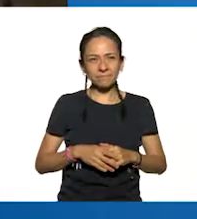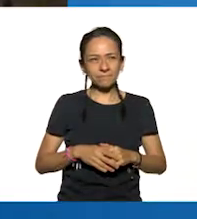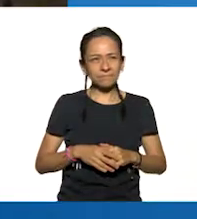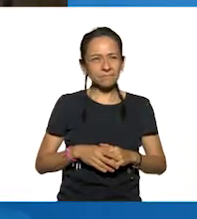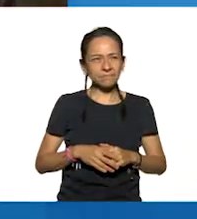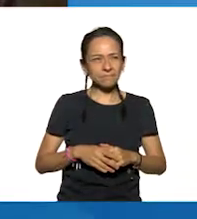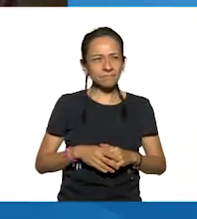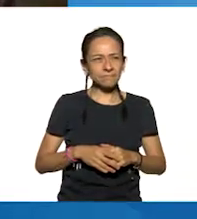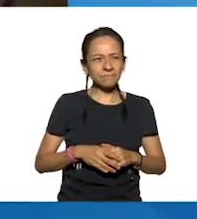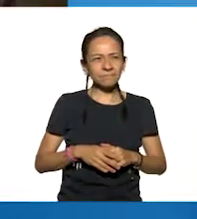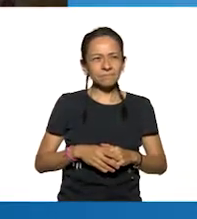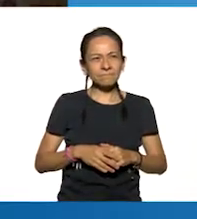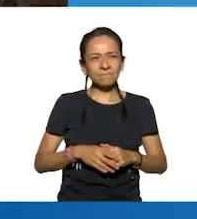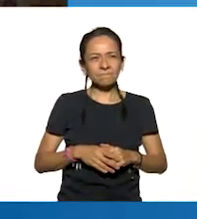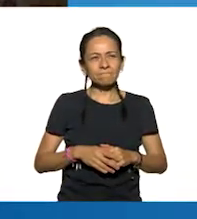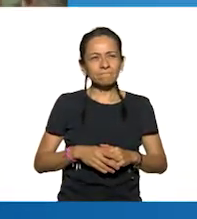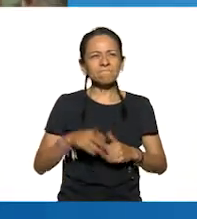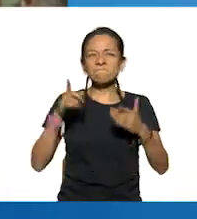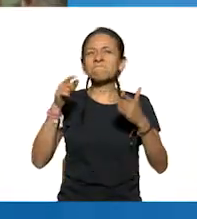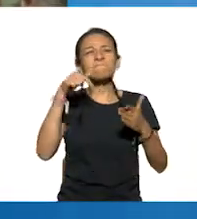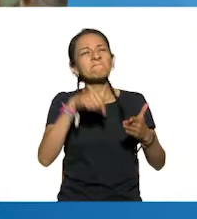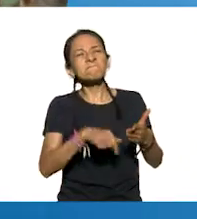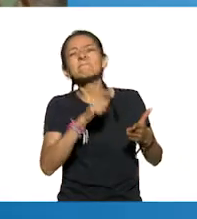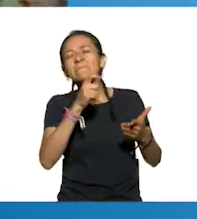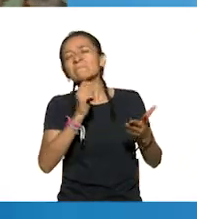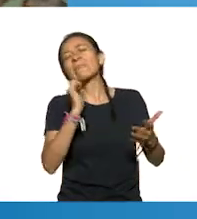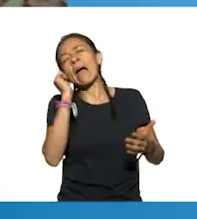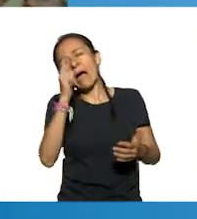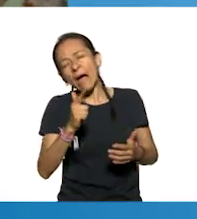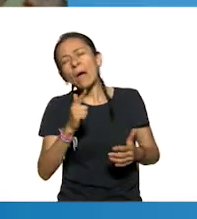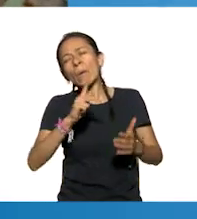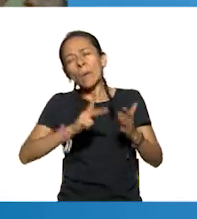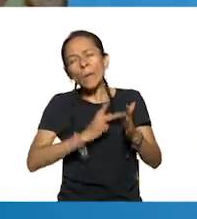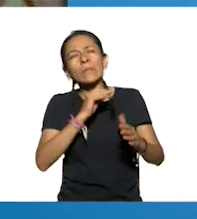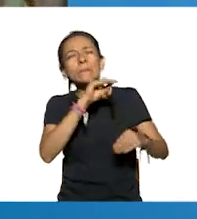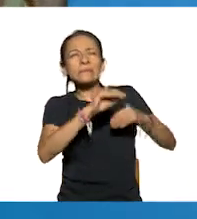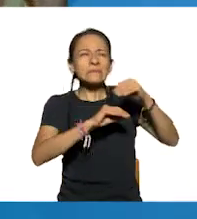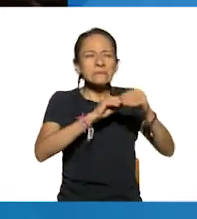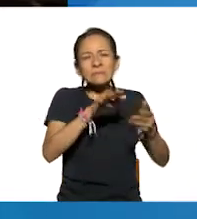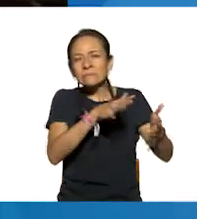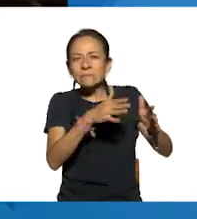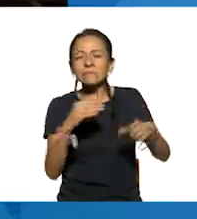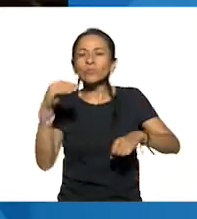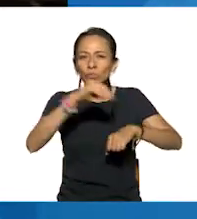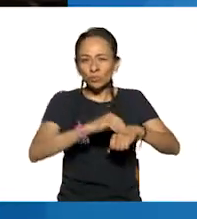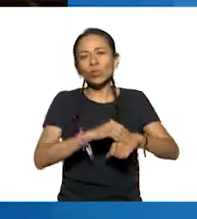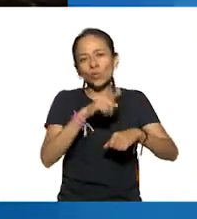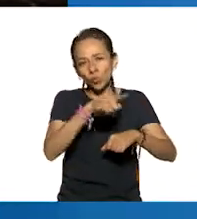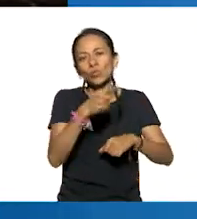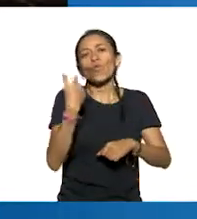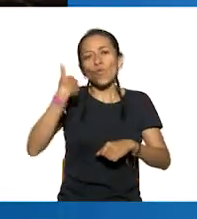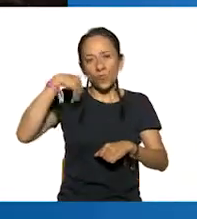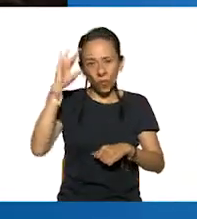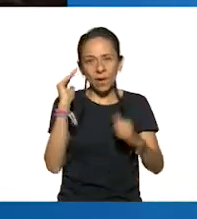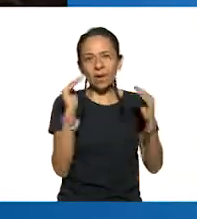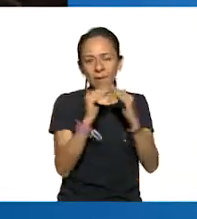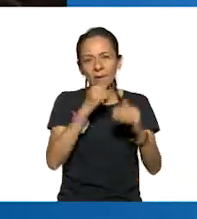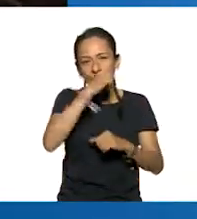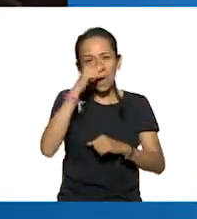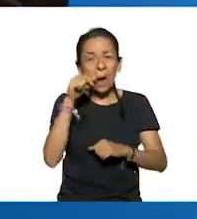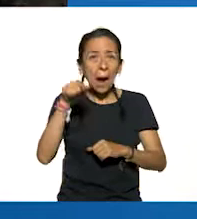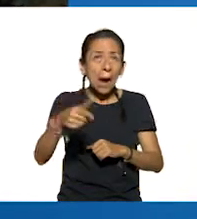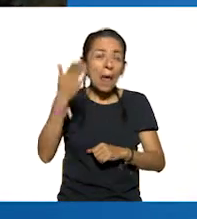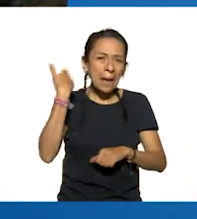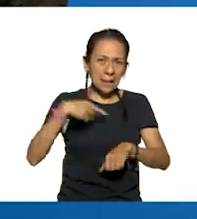Aquí tenemos una reconstrucción de la casa de Juárez cuando fue niño